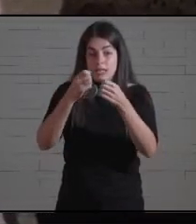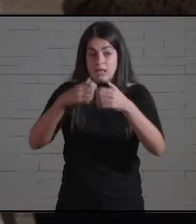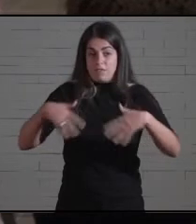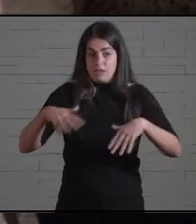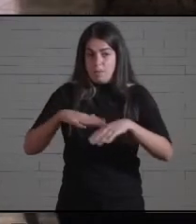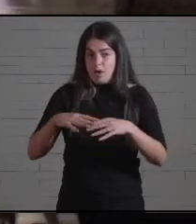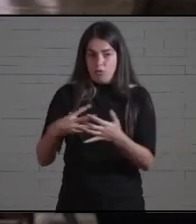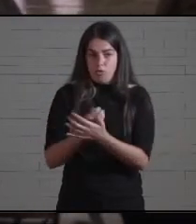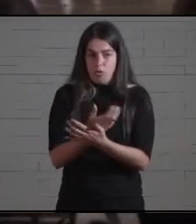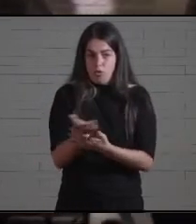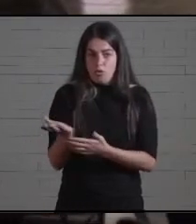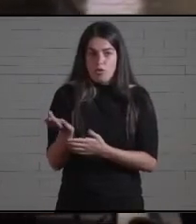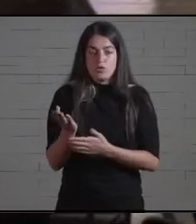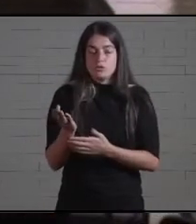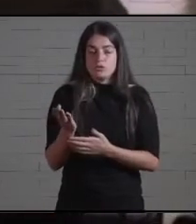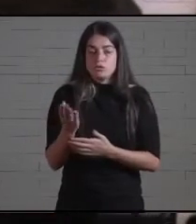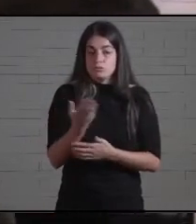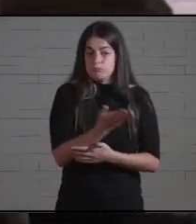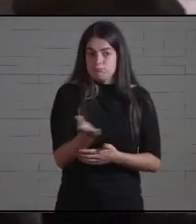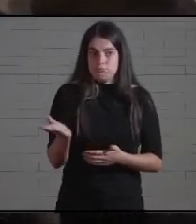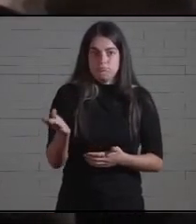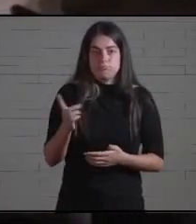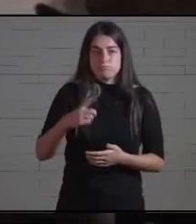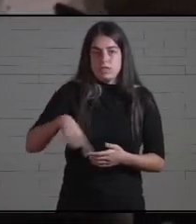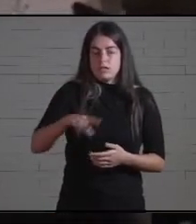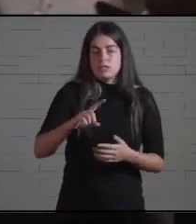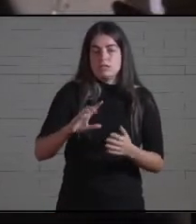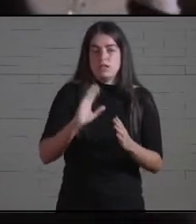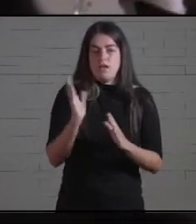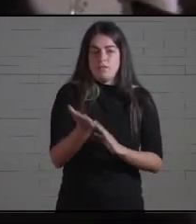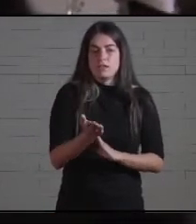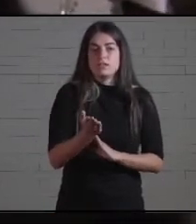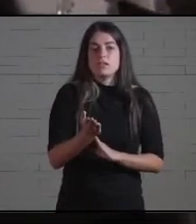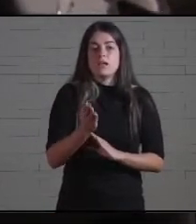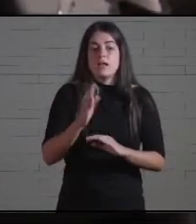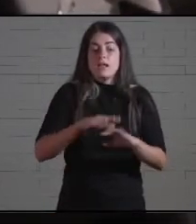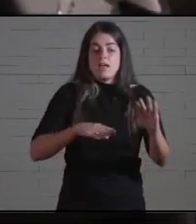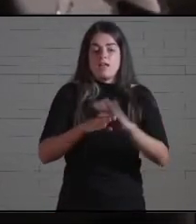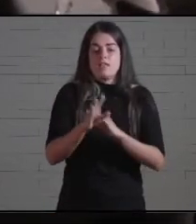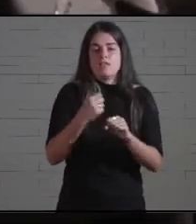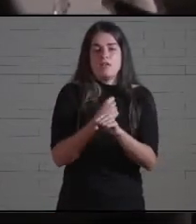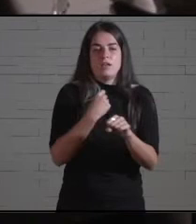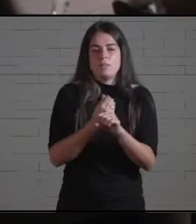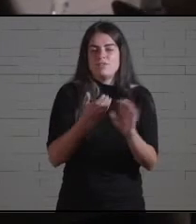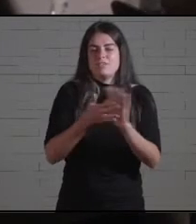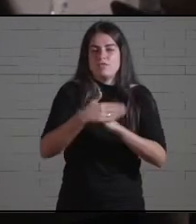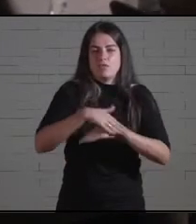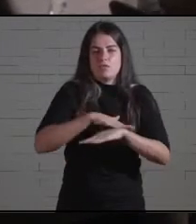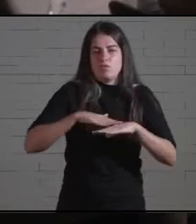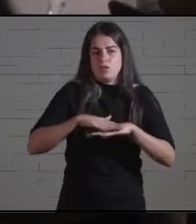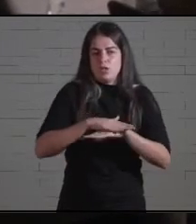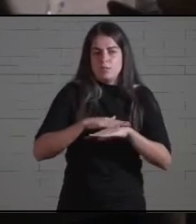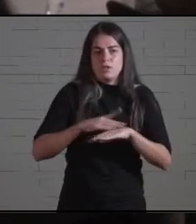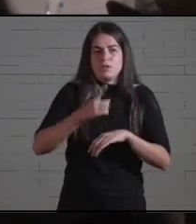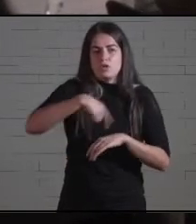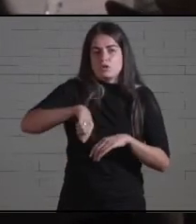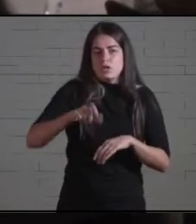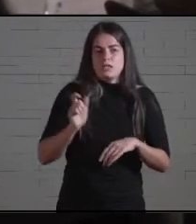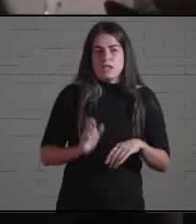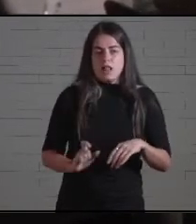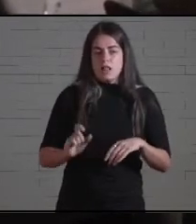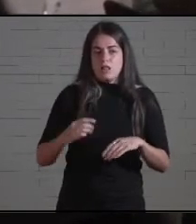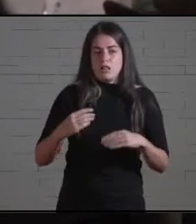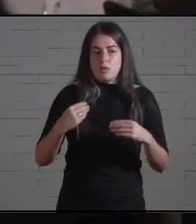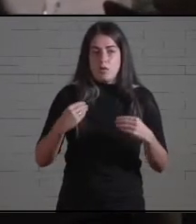transversales que afectan a todas las personas, el acceso al empleo es fundamental y a un salario mínimo